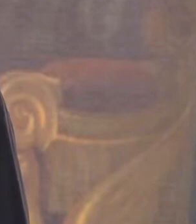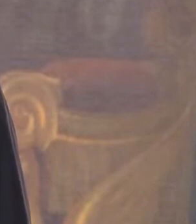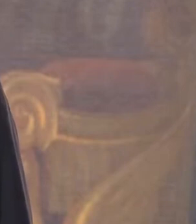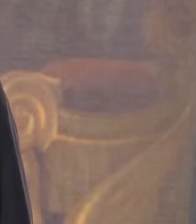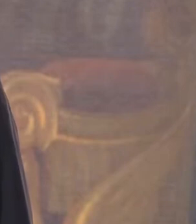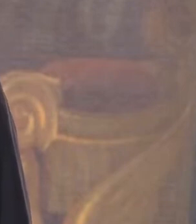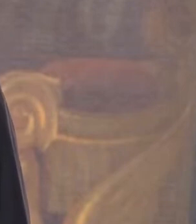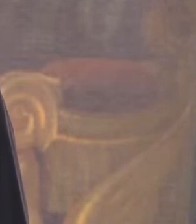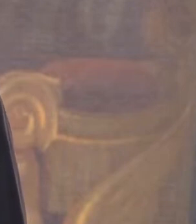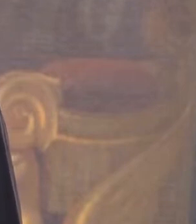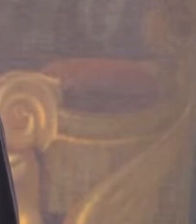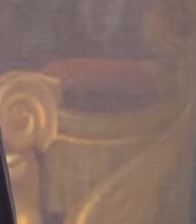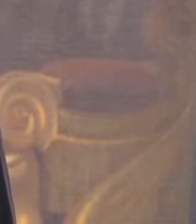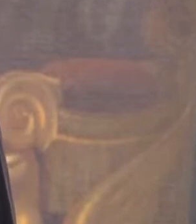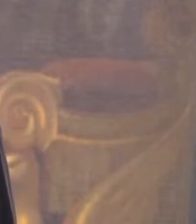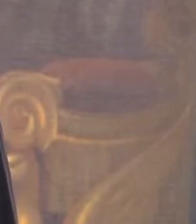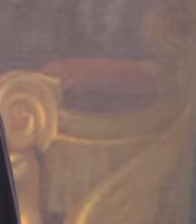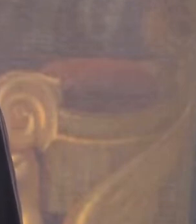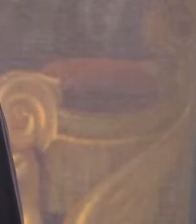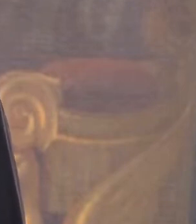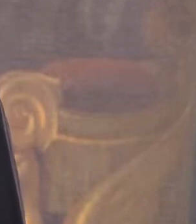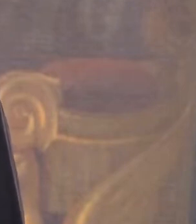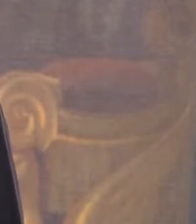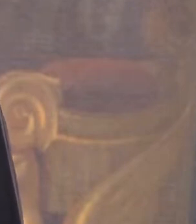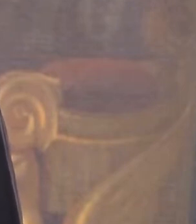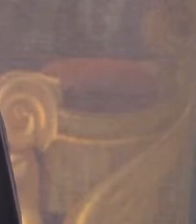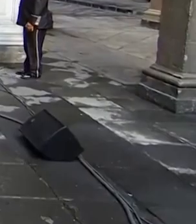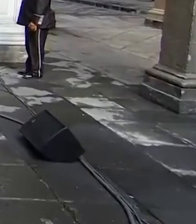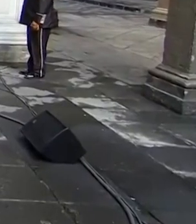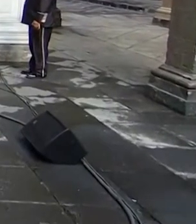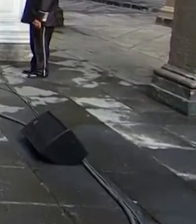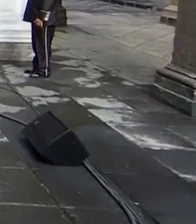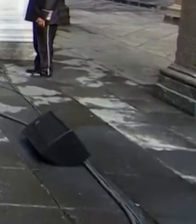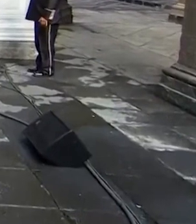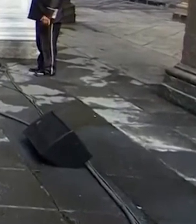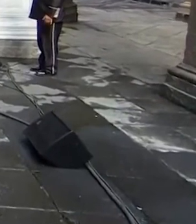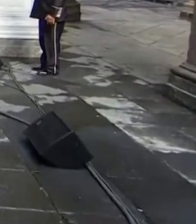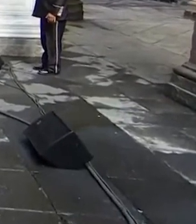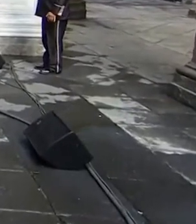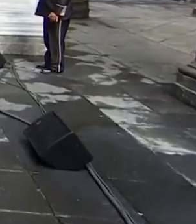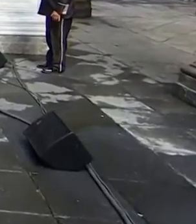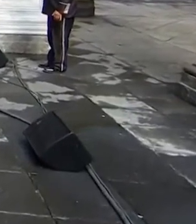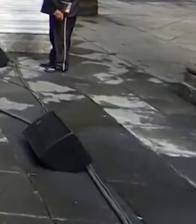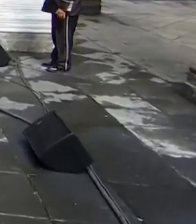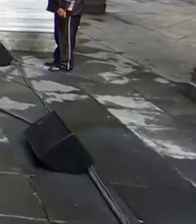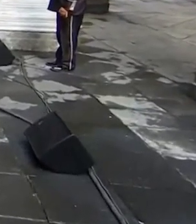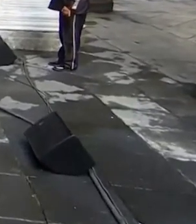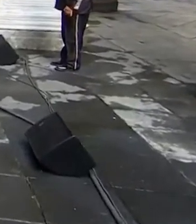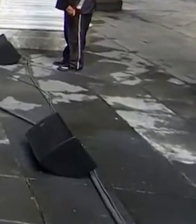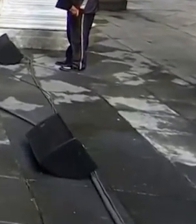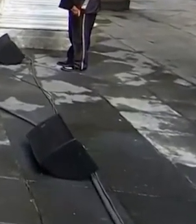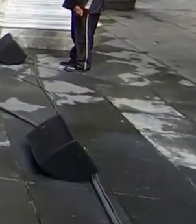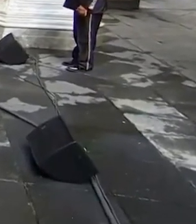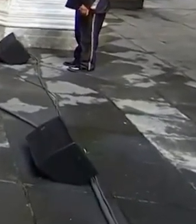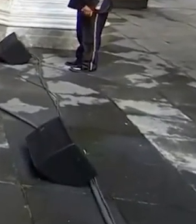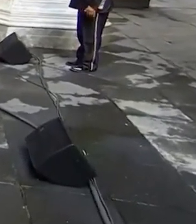para el presidente las reformas hechas al sector energético mexicano en los años 90 y sobre todo la de su antecesora enrique peña nieto- abrieron el mercado